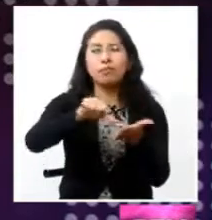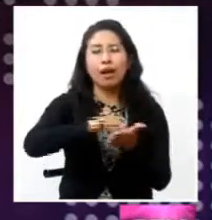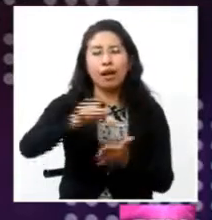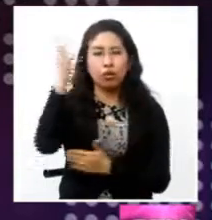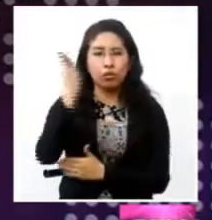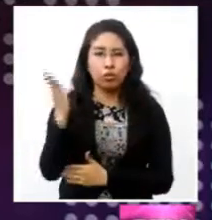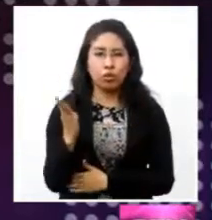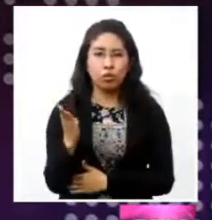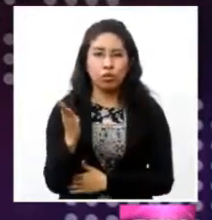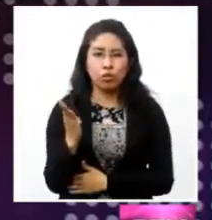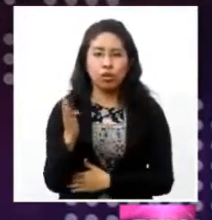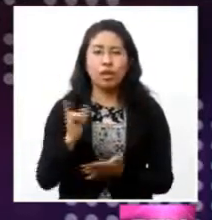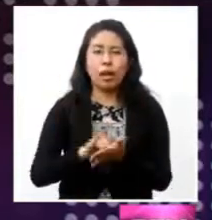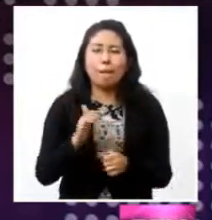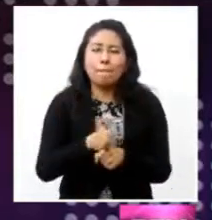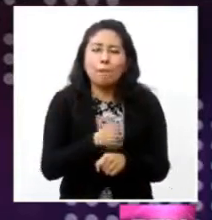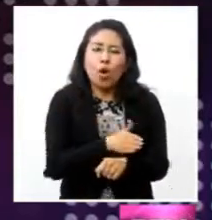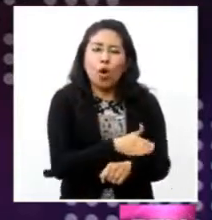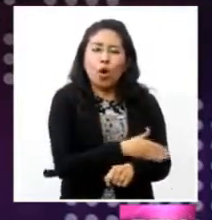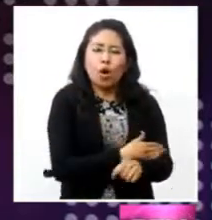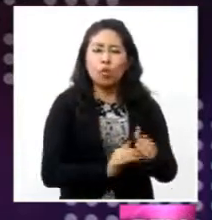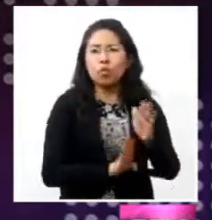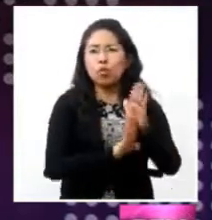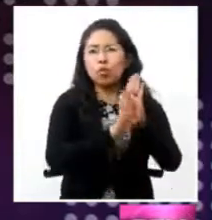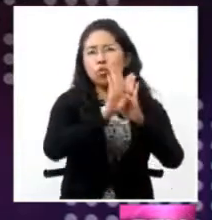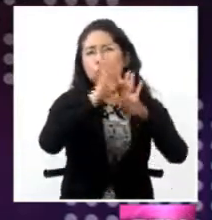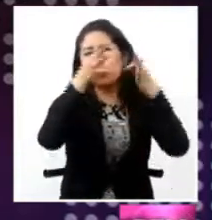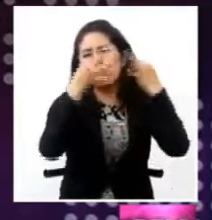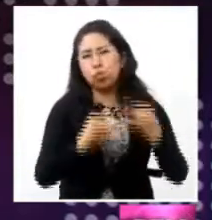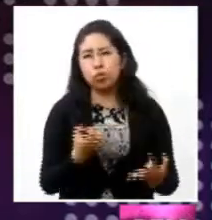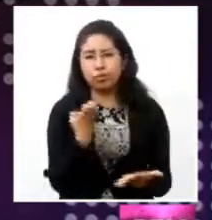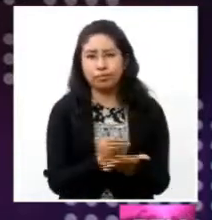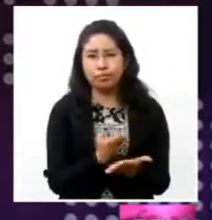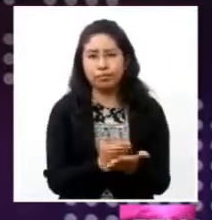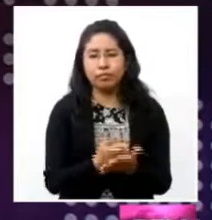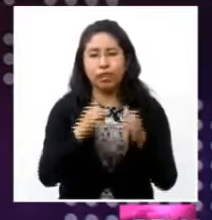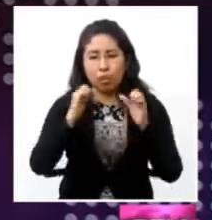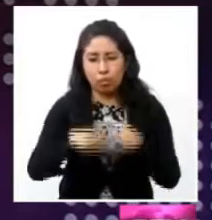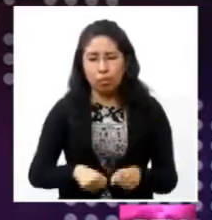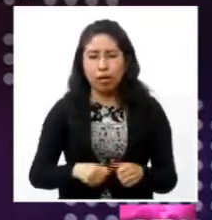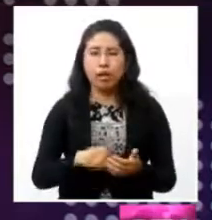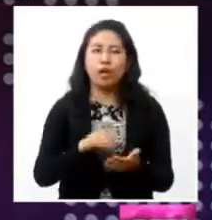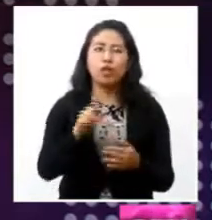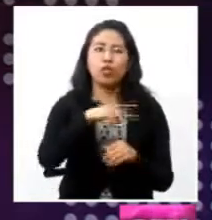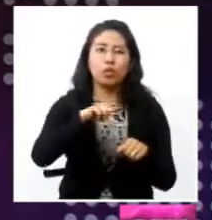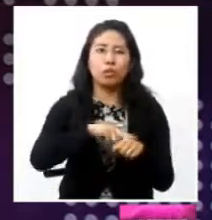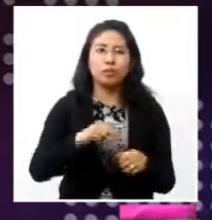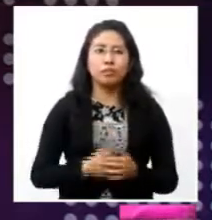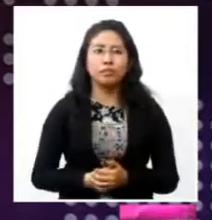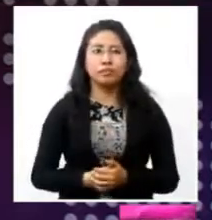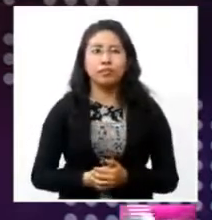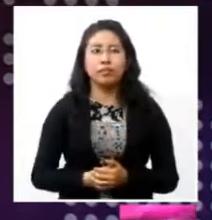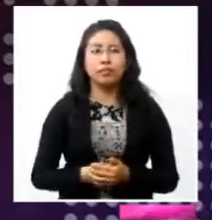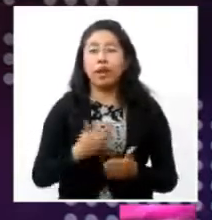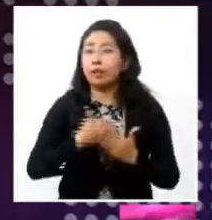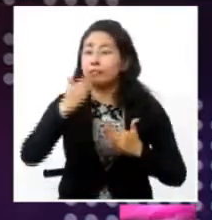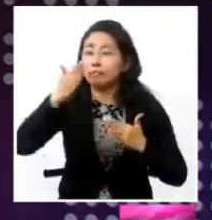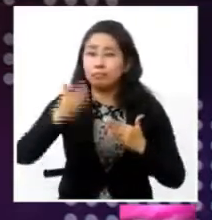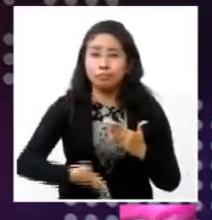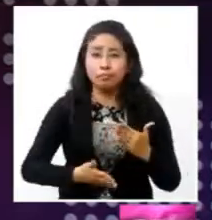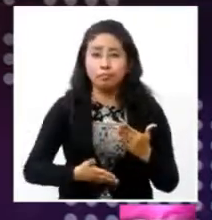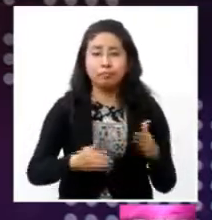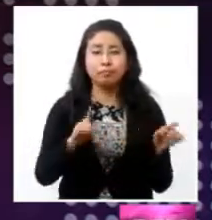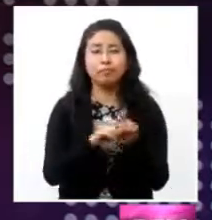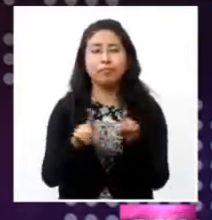vuelve paulatinamente la recuperación de la economía en nuestro país. Y para terminar, por